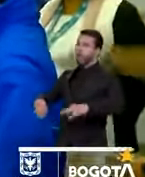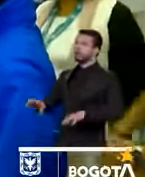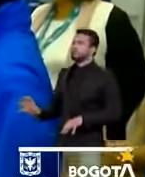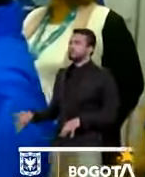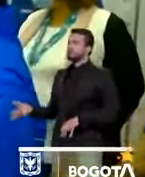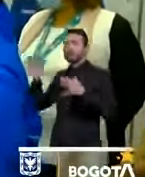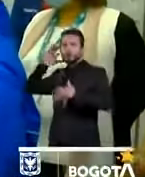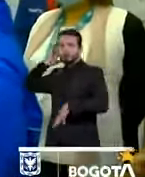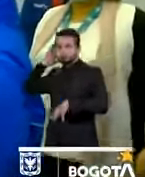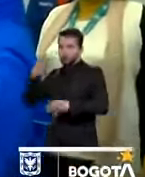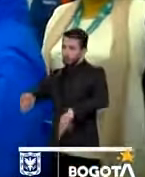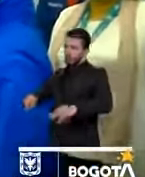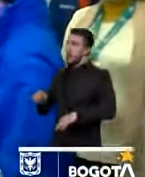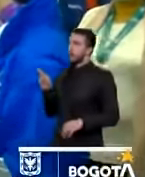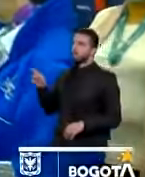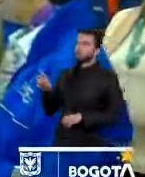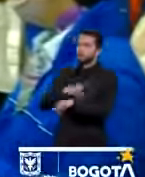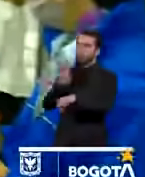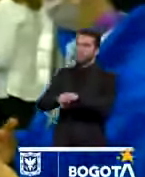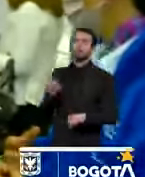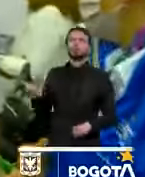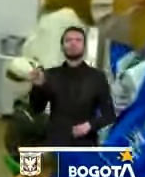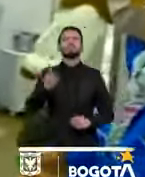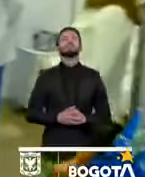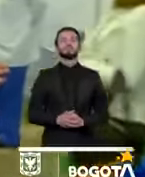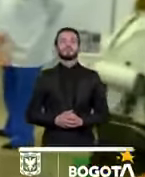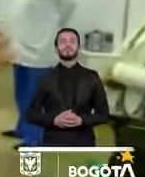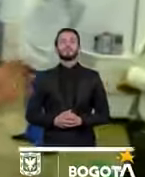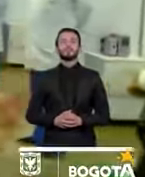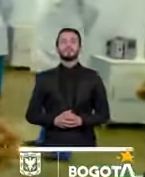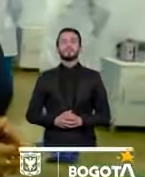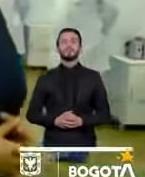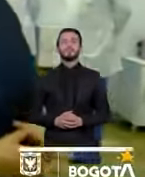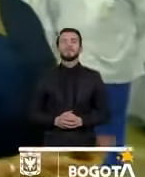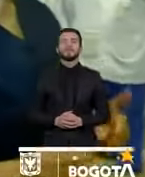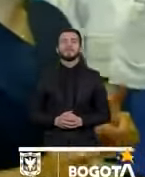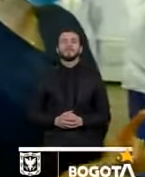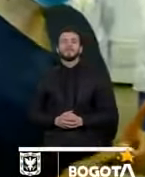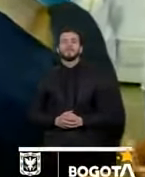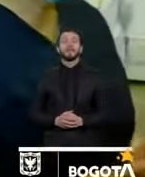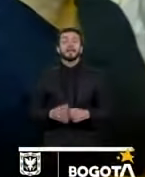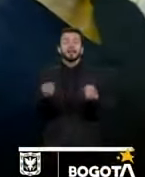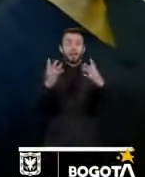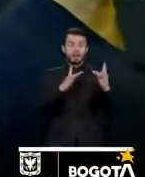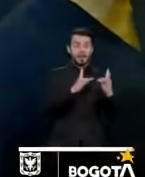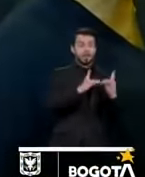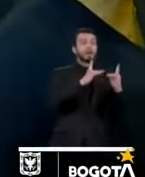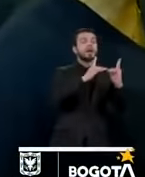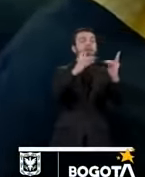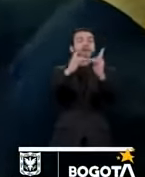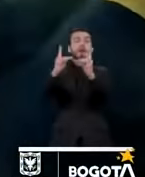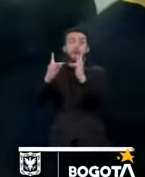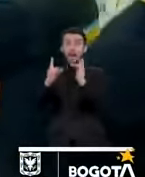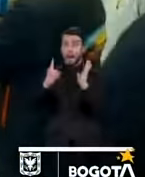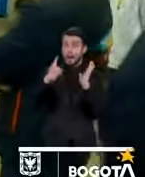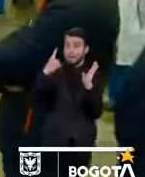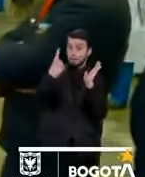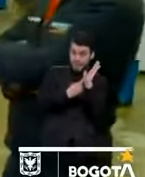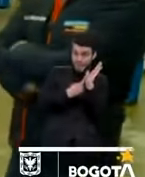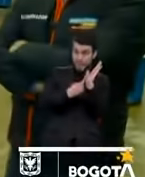para atender cada cama. Las 2.000 camas, podríamos tener alrededor de 1.200 personas del equipo de salud,